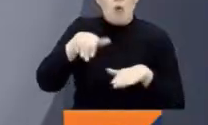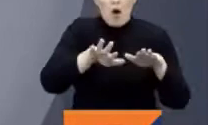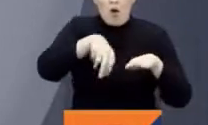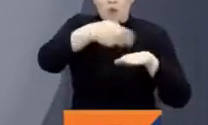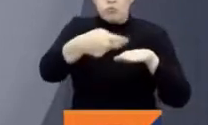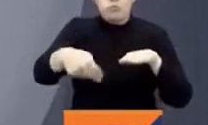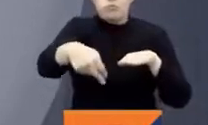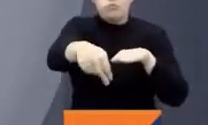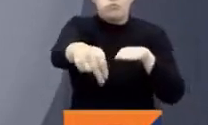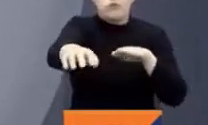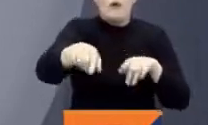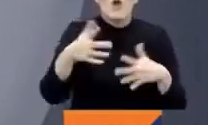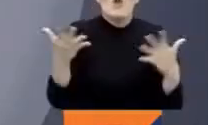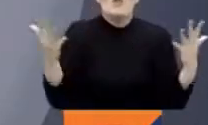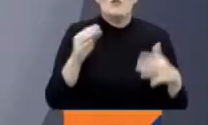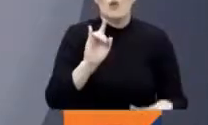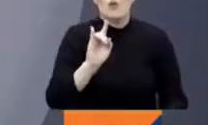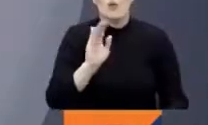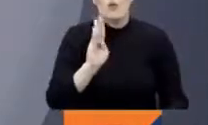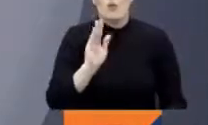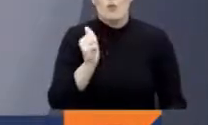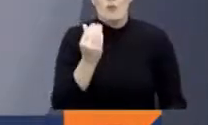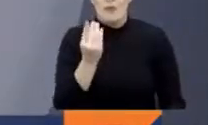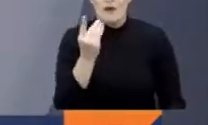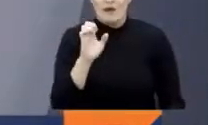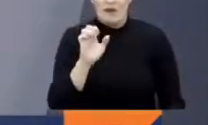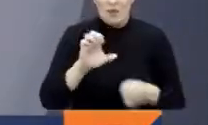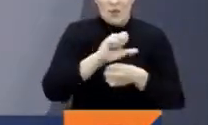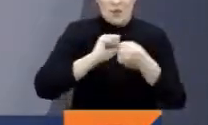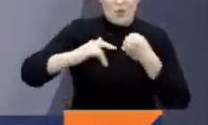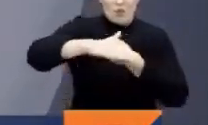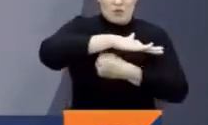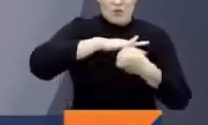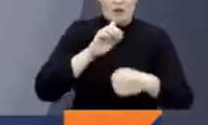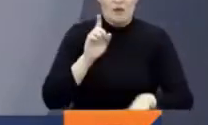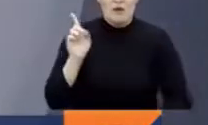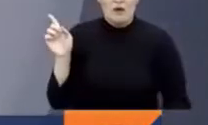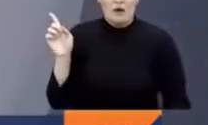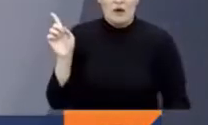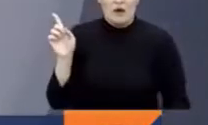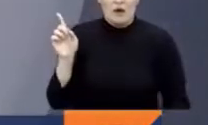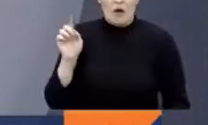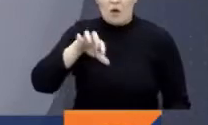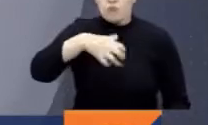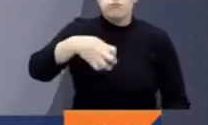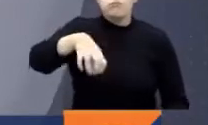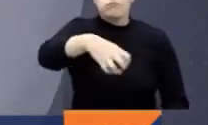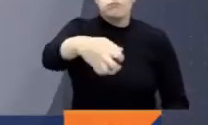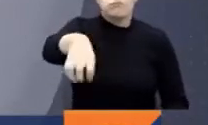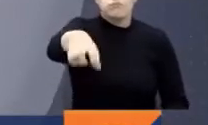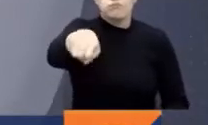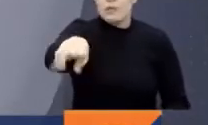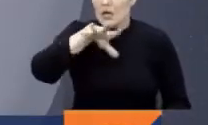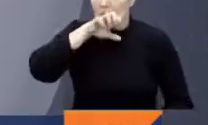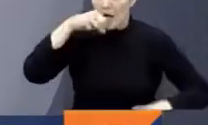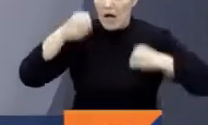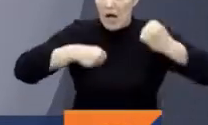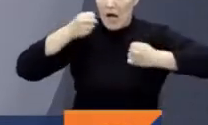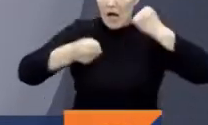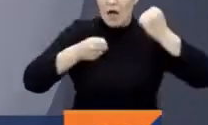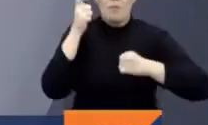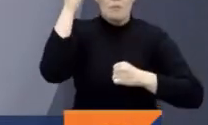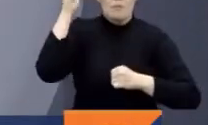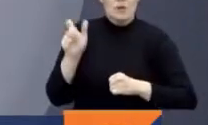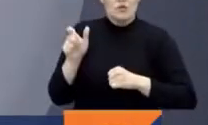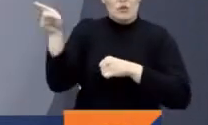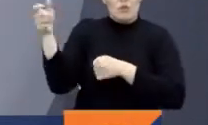Ubaque, Cundinamarca, en el Río Negro. Un bombero arriesgó su vida para rescatar al animal que por poco desaparece en el agua, así como lo